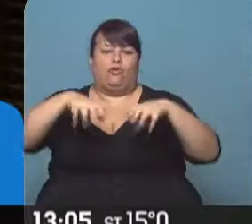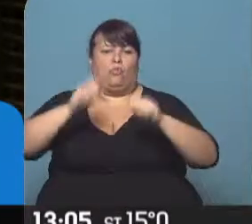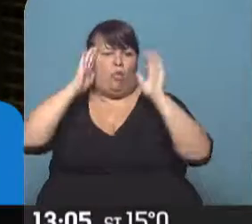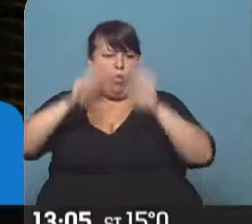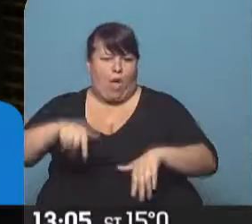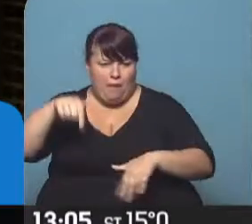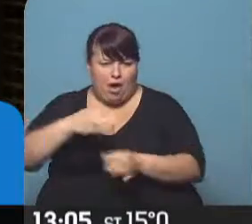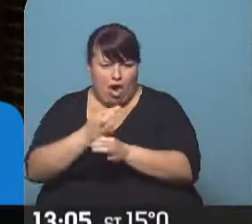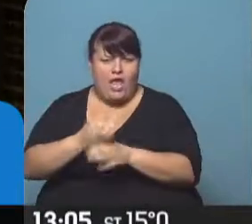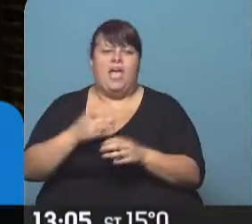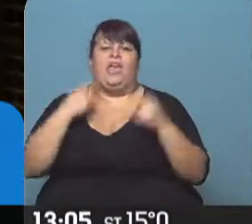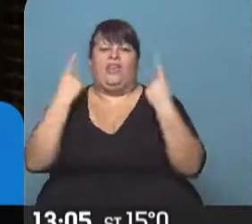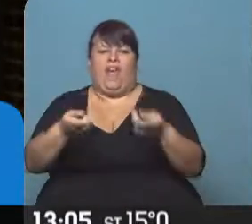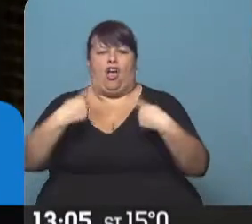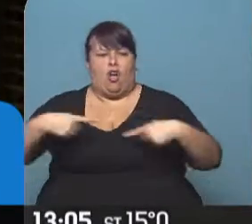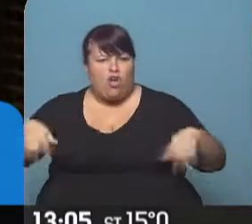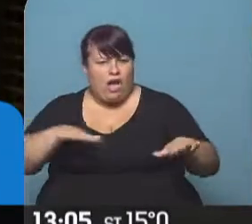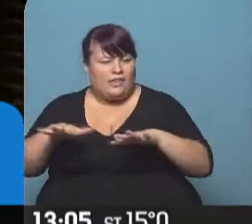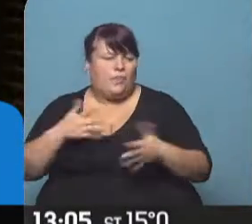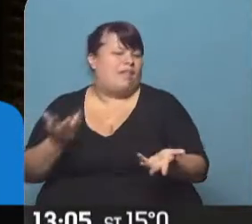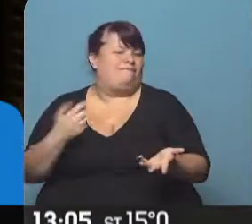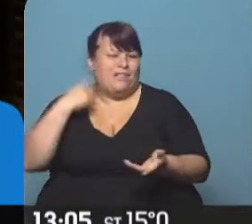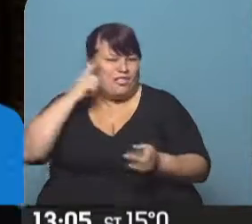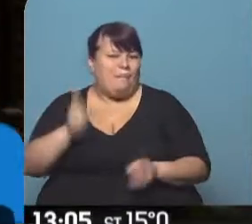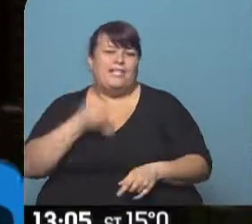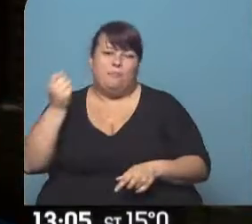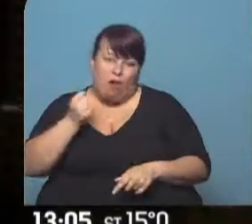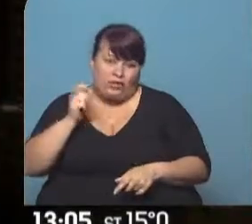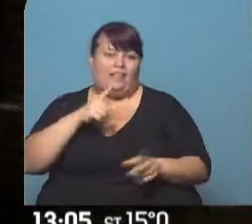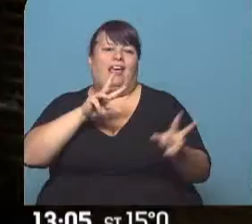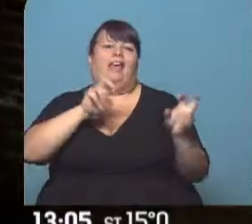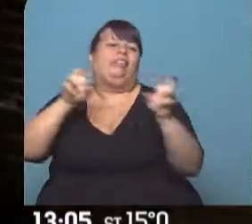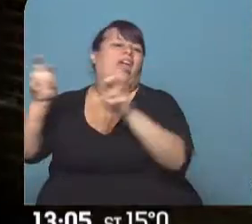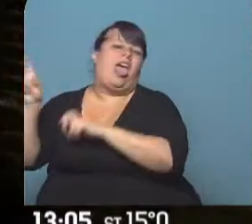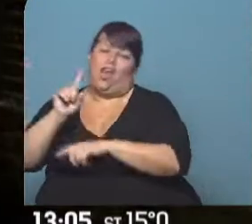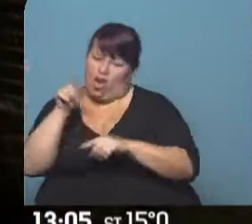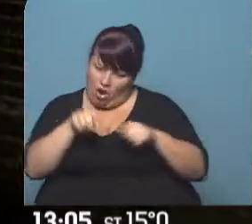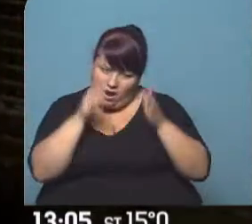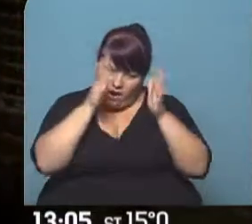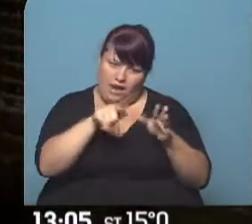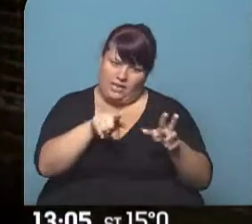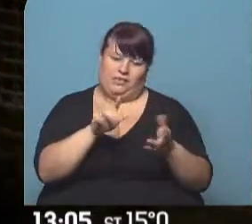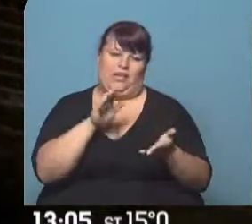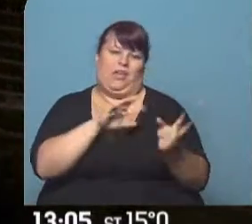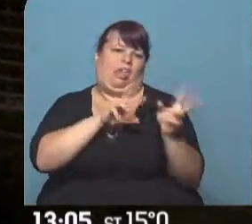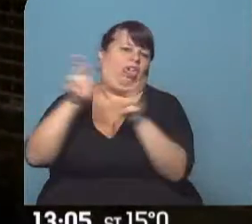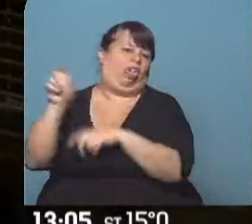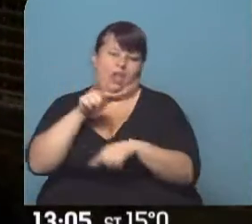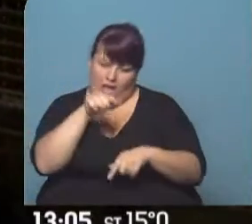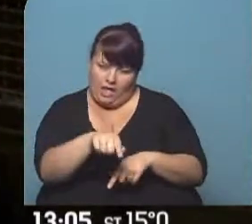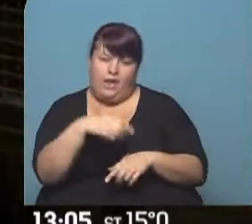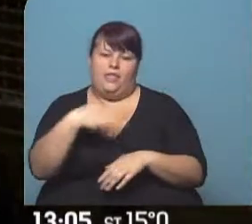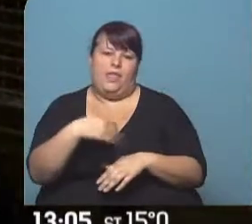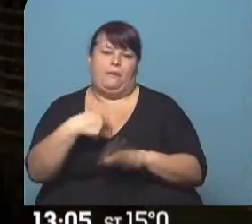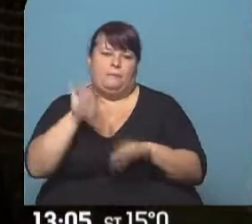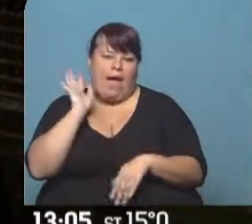durmiendo acá que estoy mejorando la de contenido y nada me parece que también es importante que no se corta tanto quizás el eje de la discusión por ese lado y se vea así